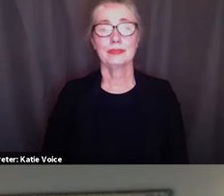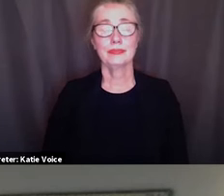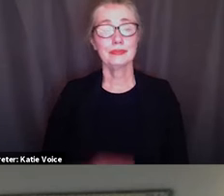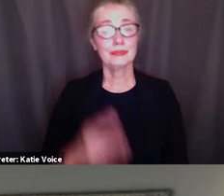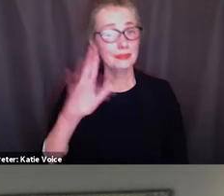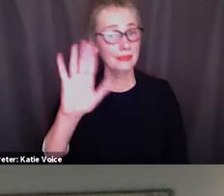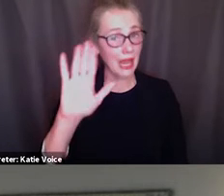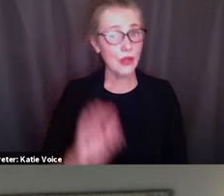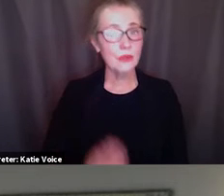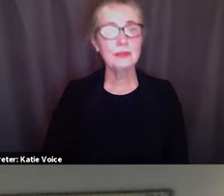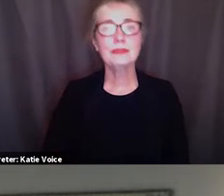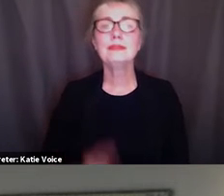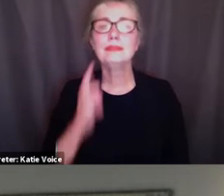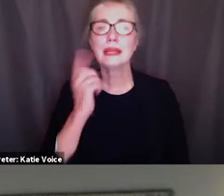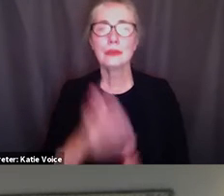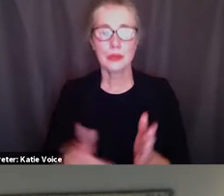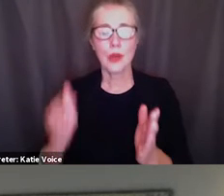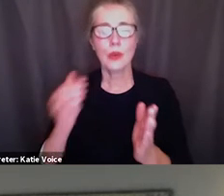Hello.